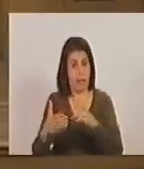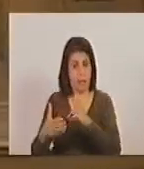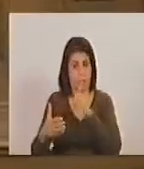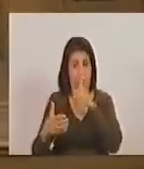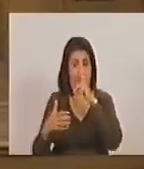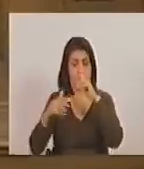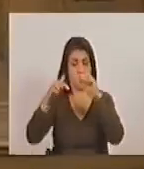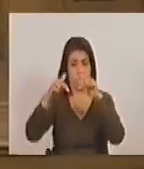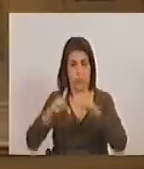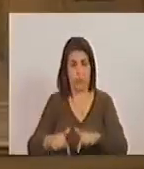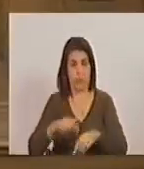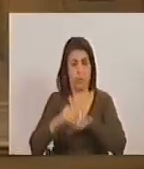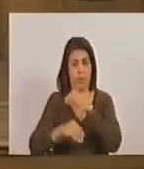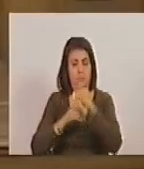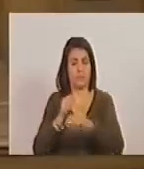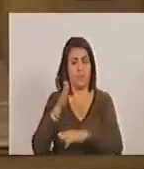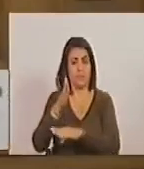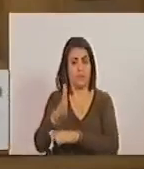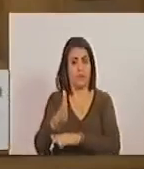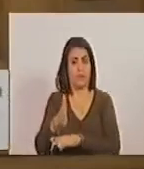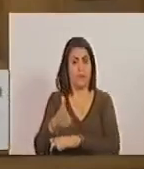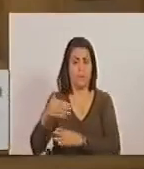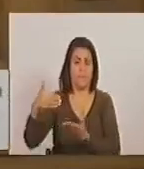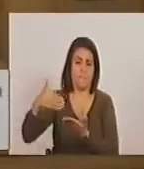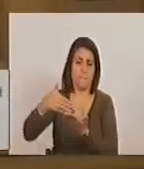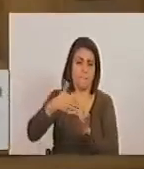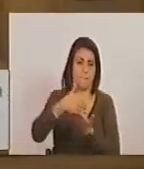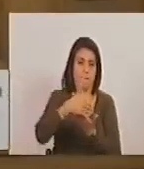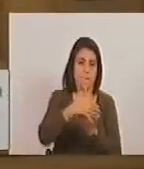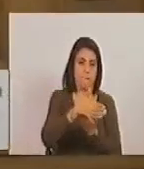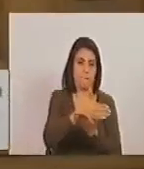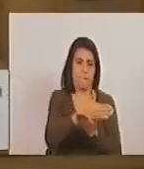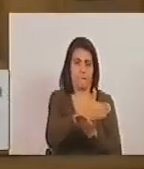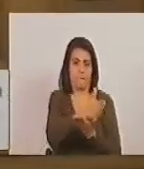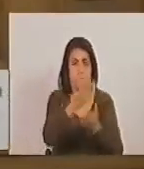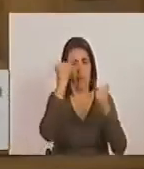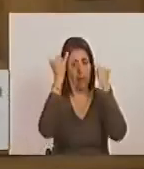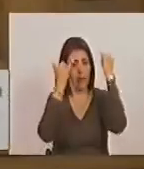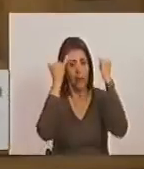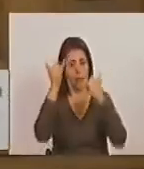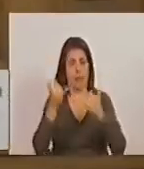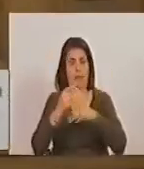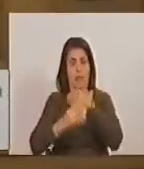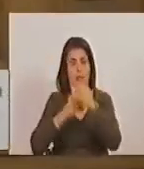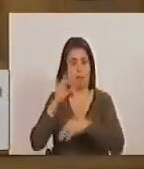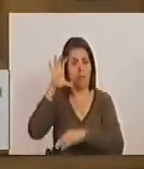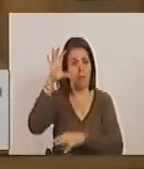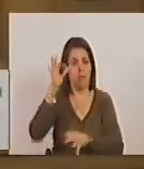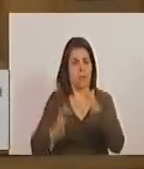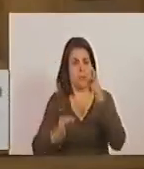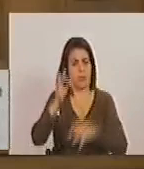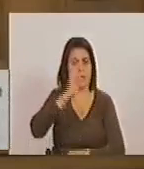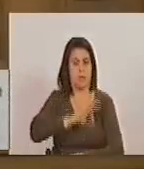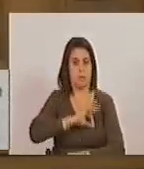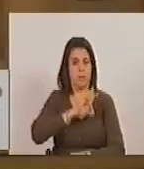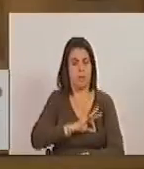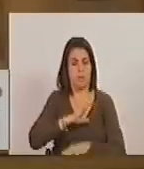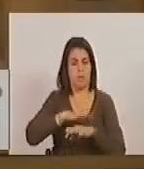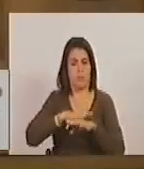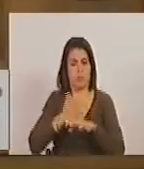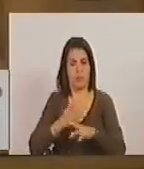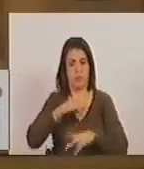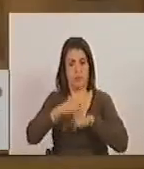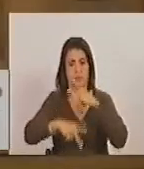no haga que nos vayamos desviando de nuestro ideal de construir una patria de justicia social, porque este